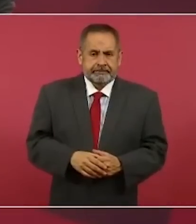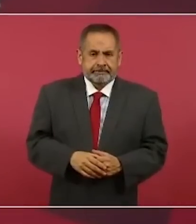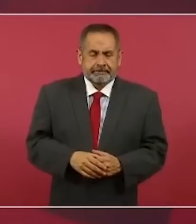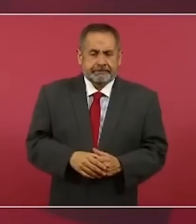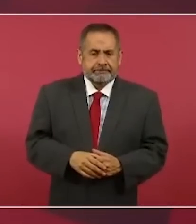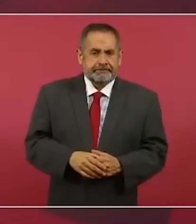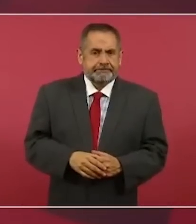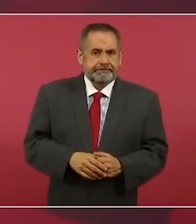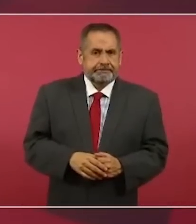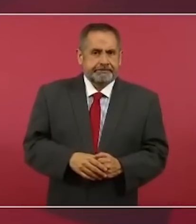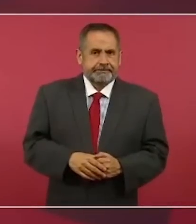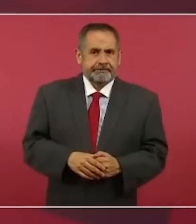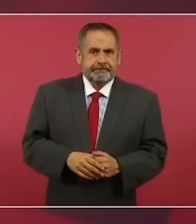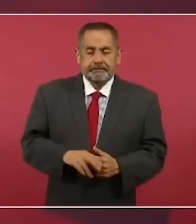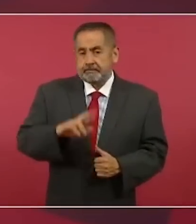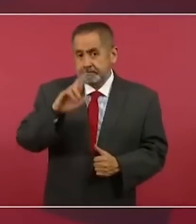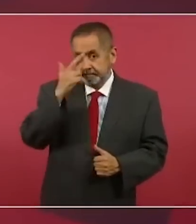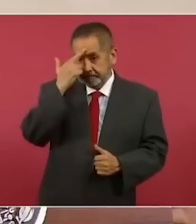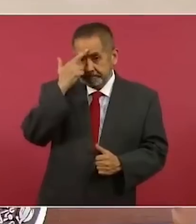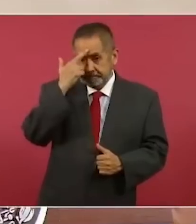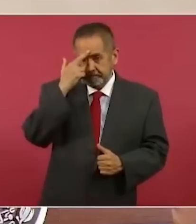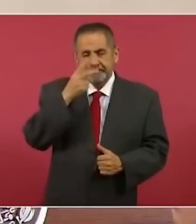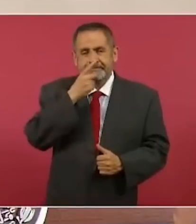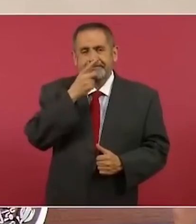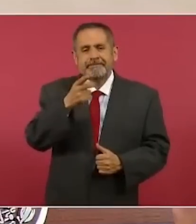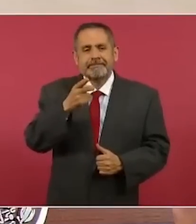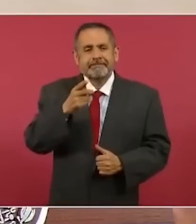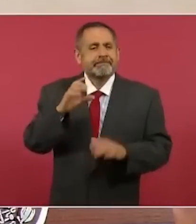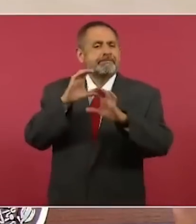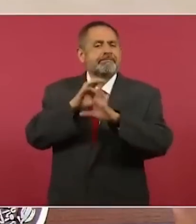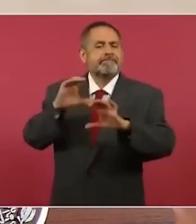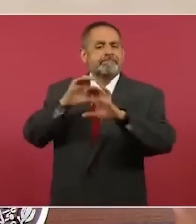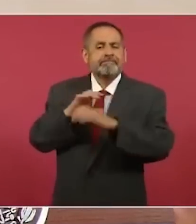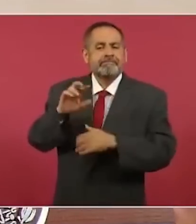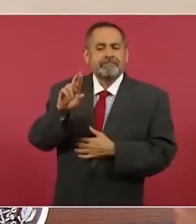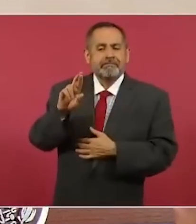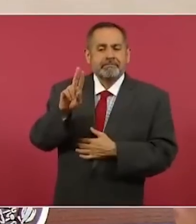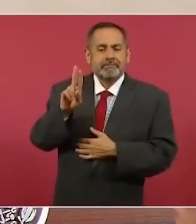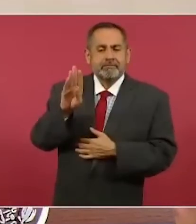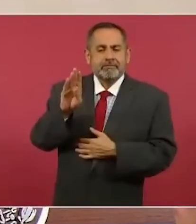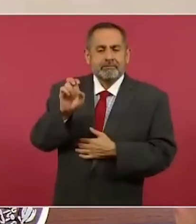lo que dice la canción de Rubén Blades: